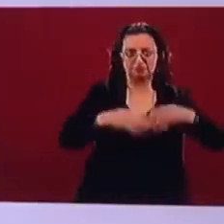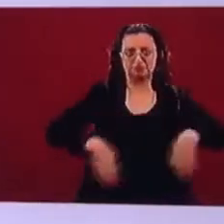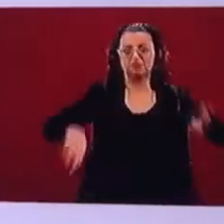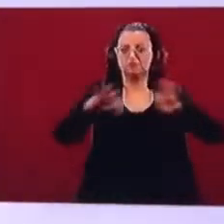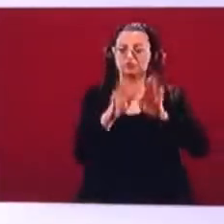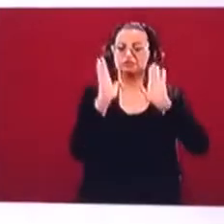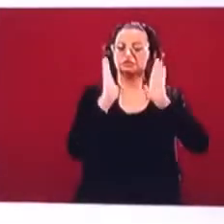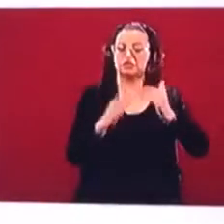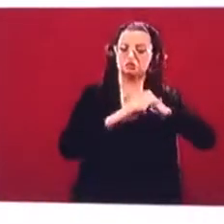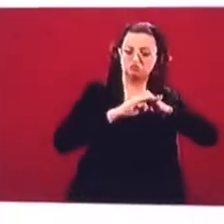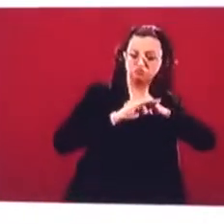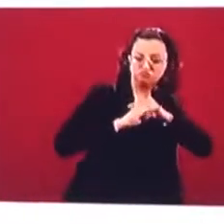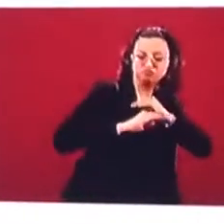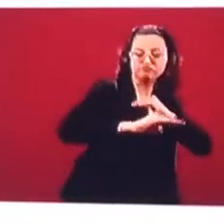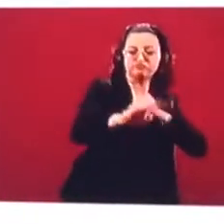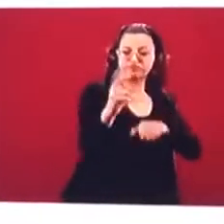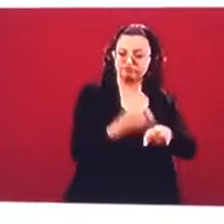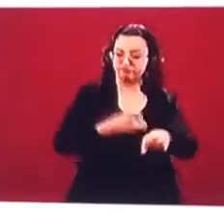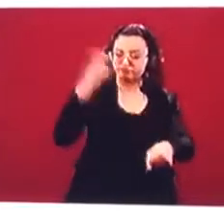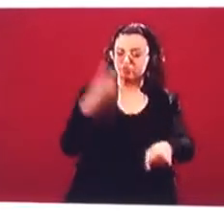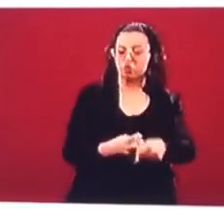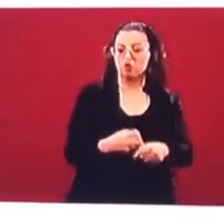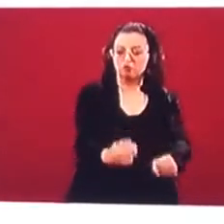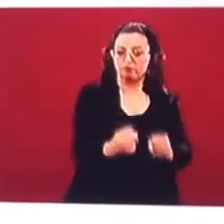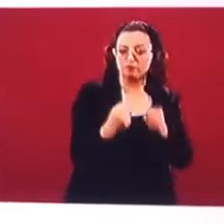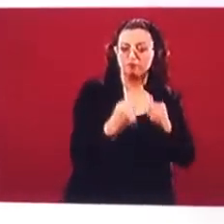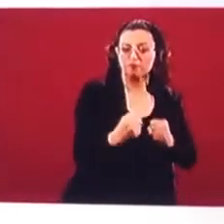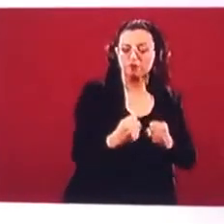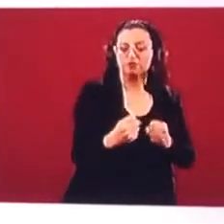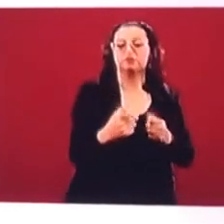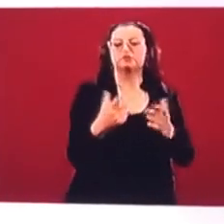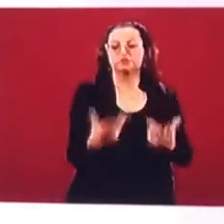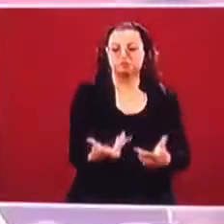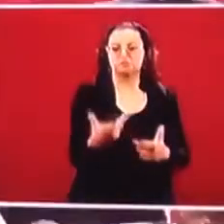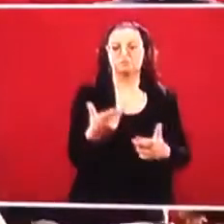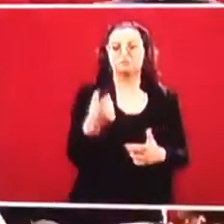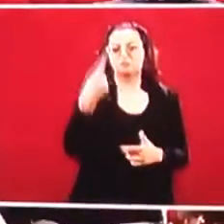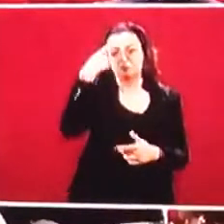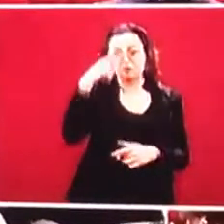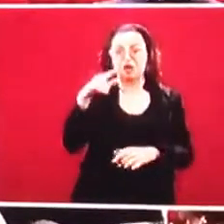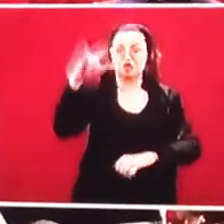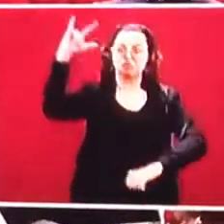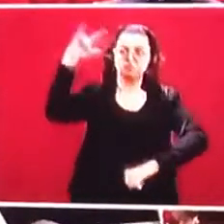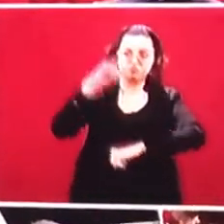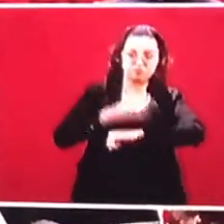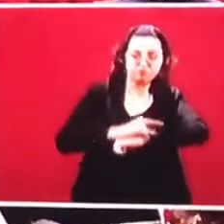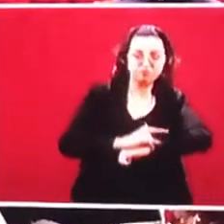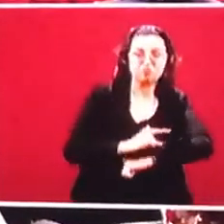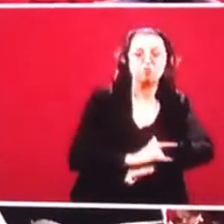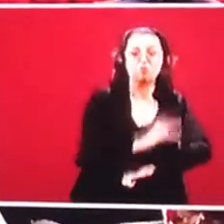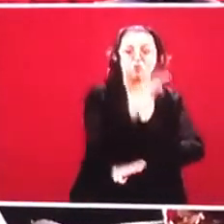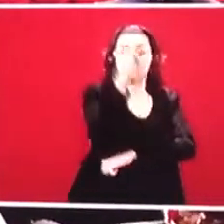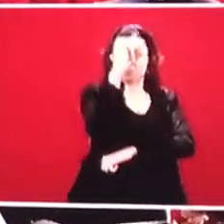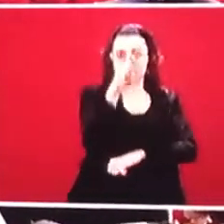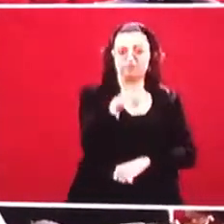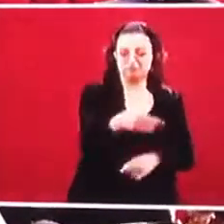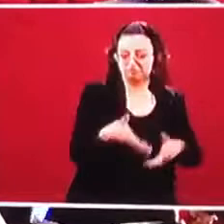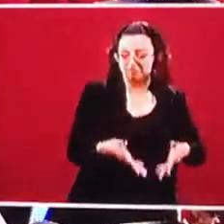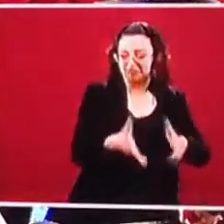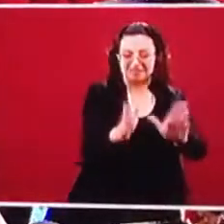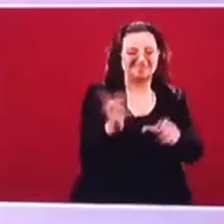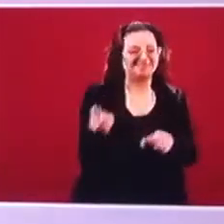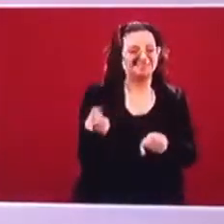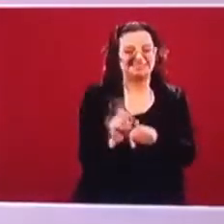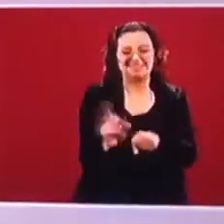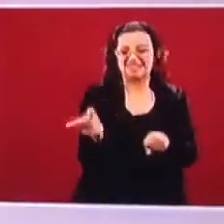comunicación, México jamás le ha interesado absolutamente en lo más mínimo. Si así fuera, estos críticos de hoy, desde